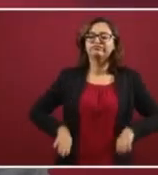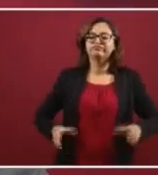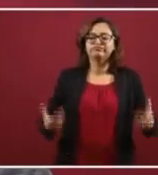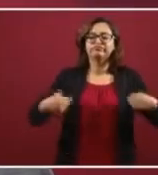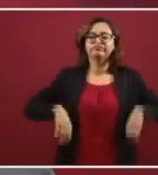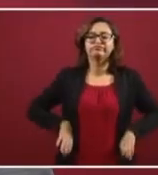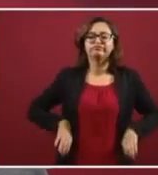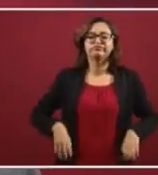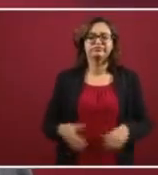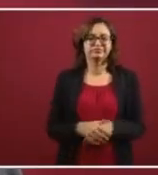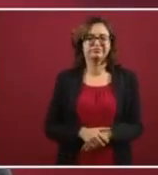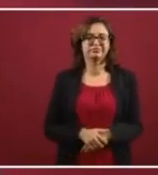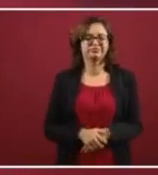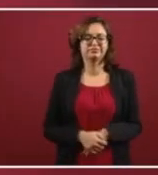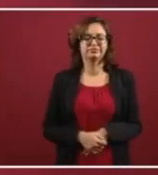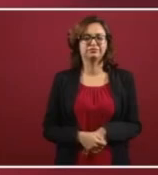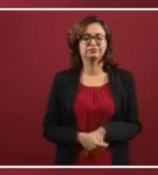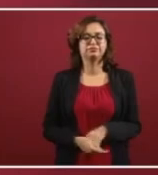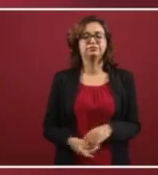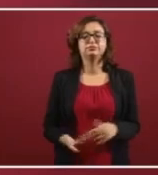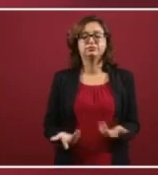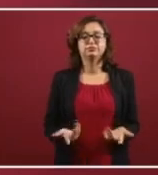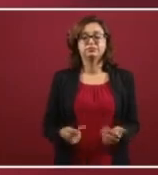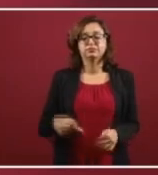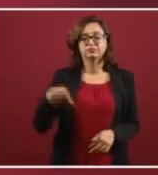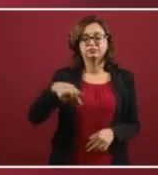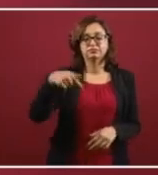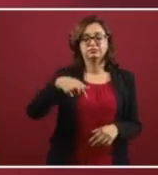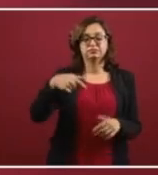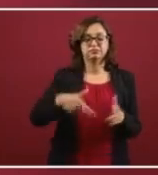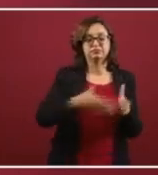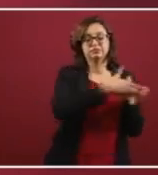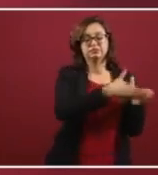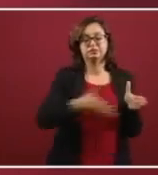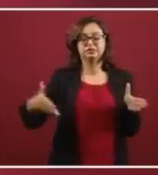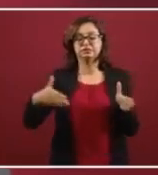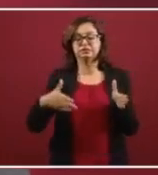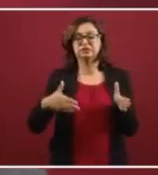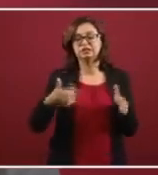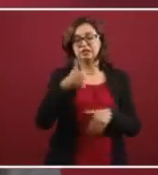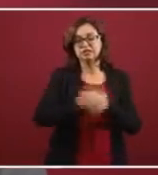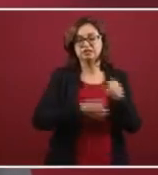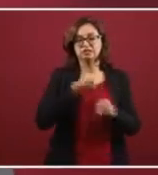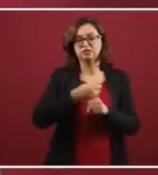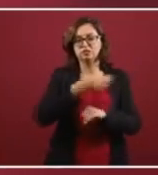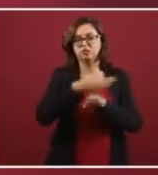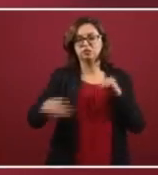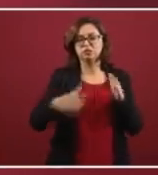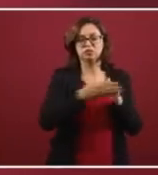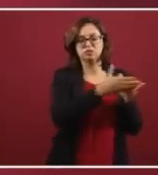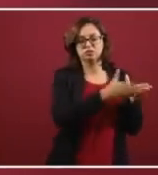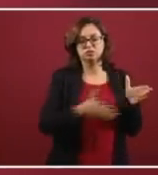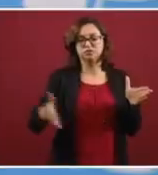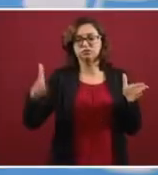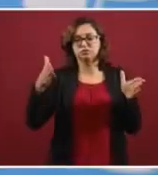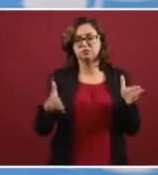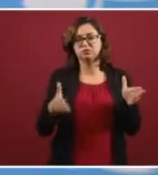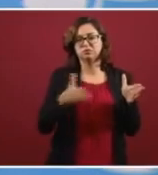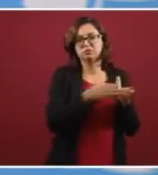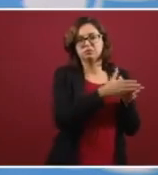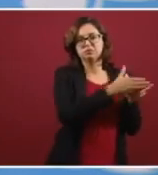las cosas con una política distinta a la que se aplicaba en el neoliberalismo. En el periodo que nosotros llamamos